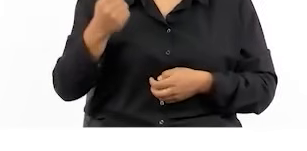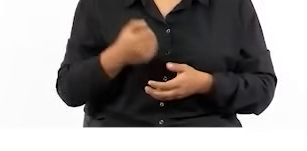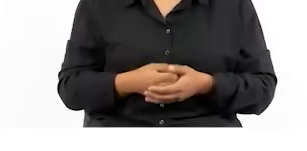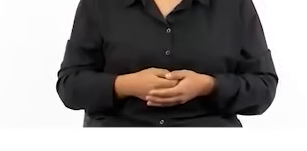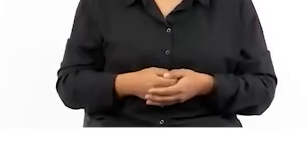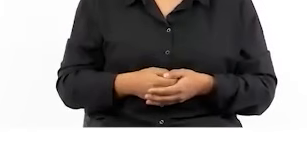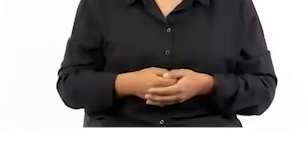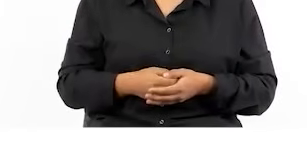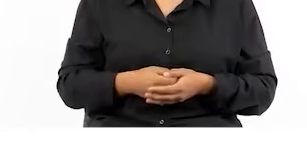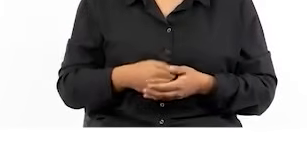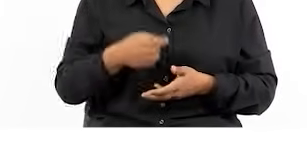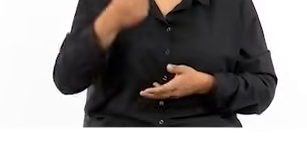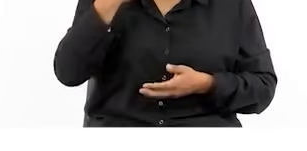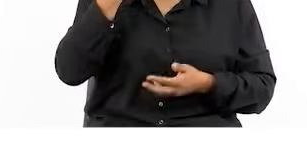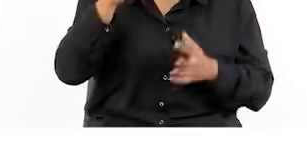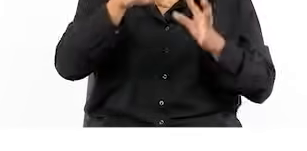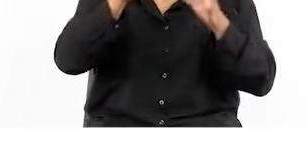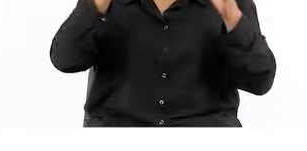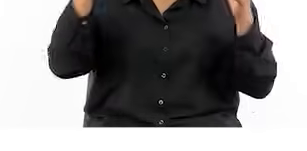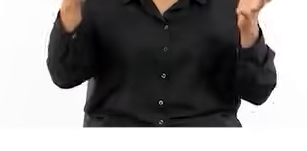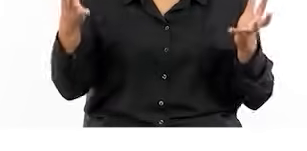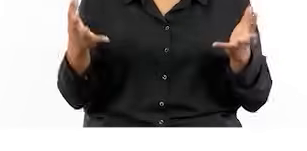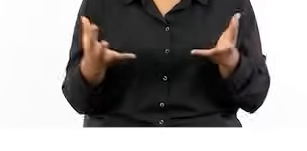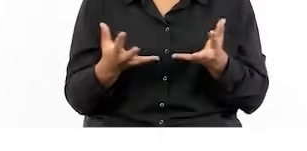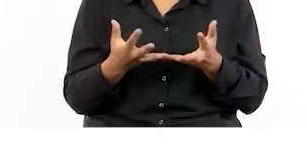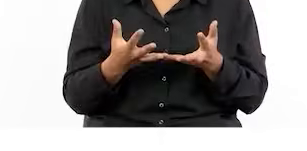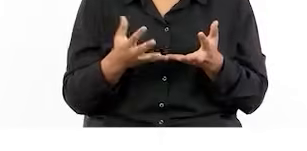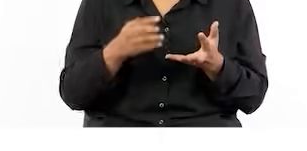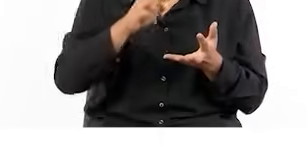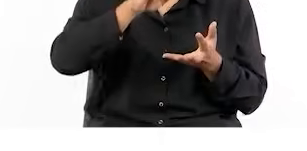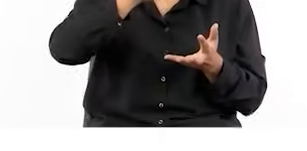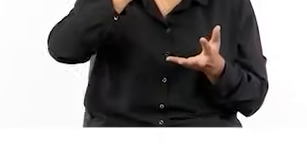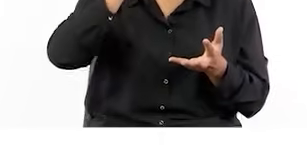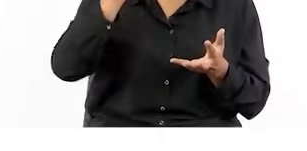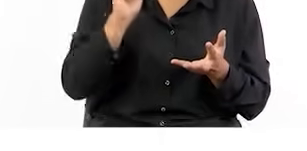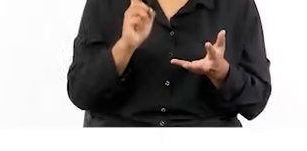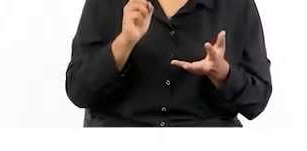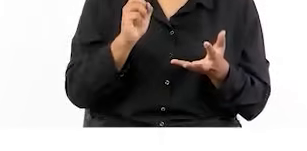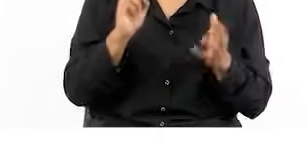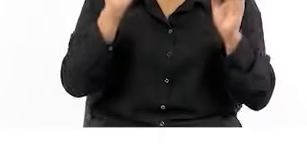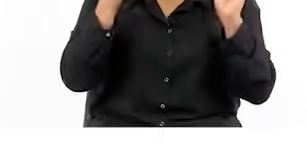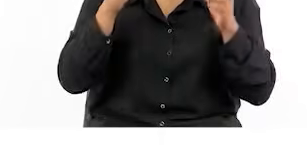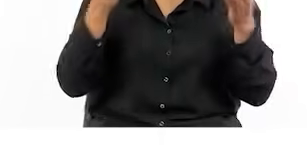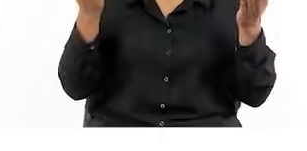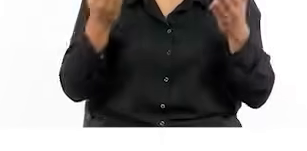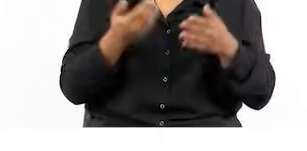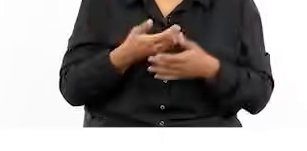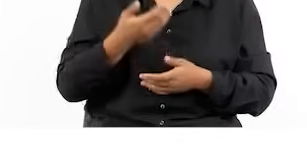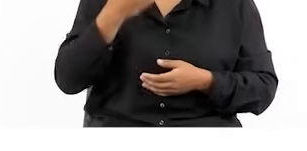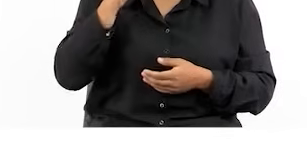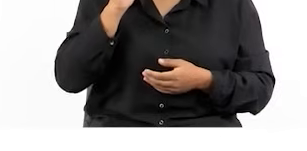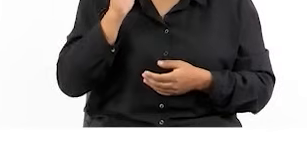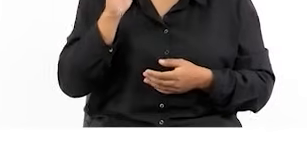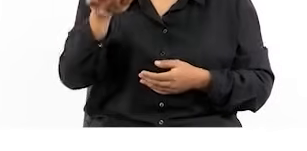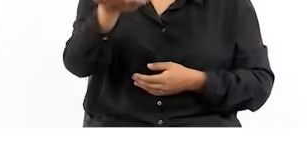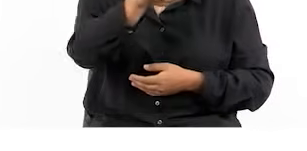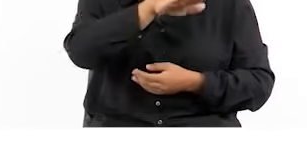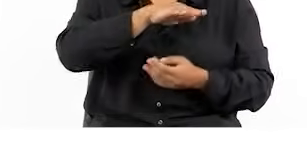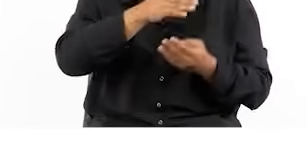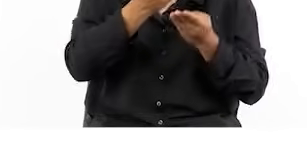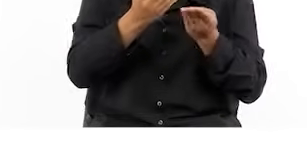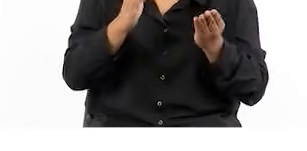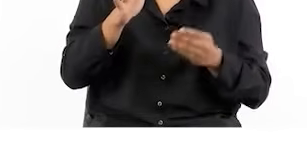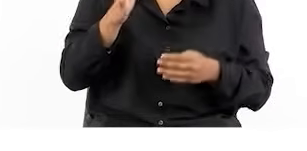los suelos, algo muy importante que hay en la superficie de la Tierra. Preguntas como estas son muy